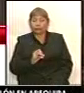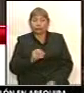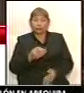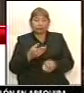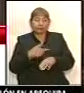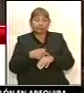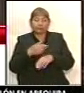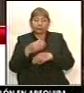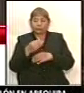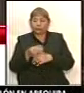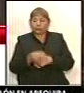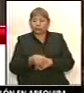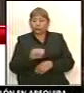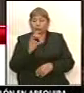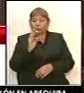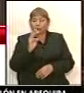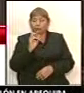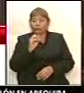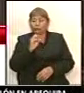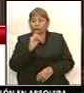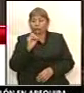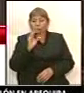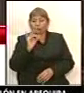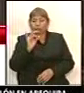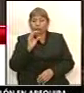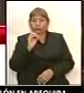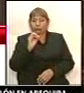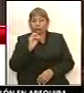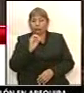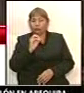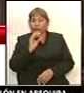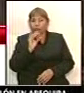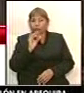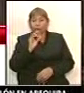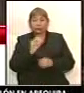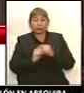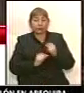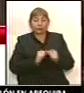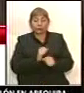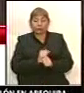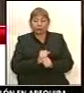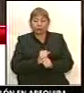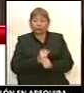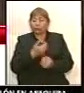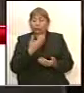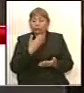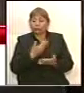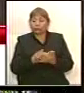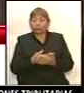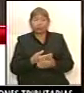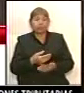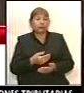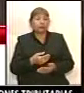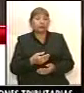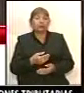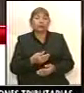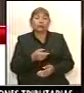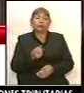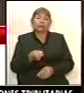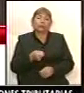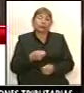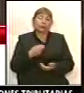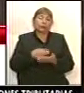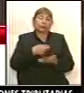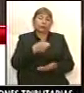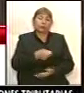de financiamiento pasó de 6 a 8 años como máximo, dando un periodo de gracia para que el agricultor devuelva su